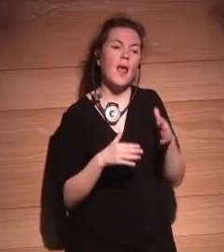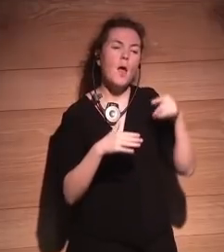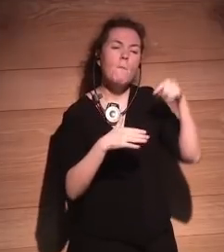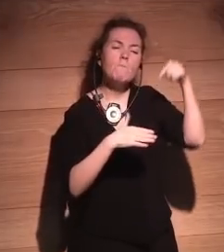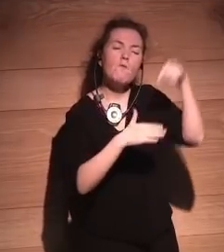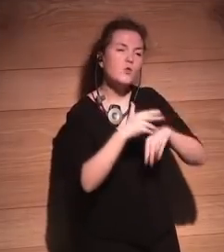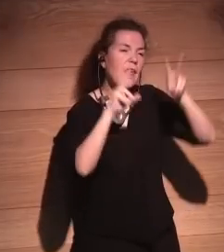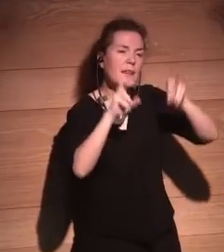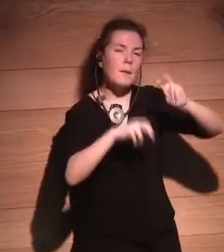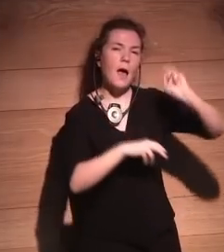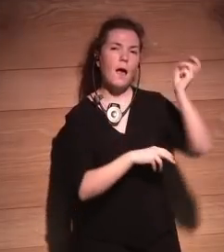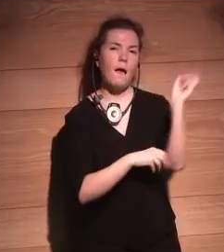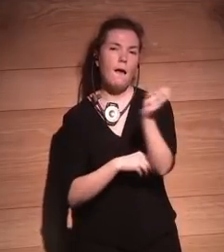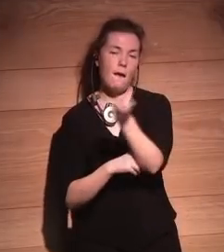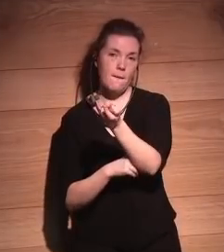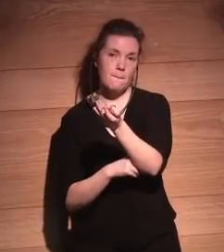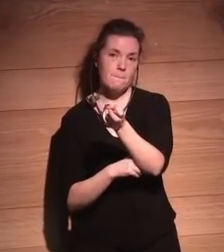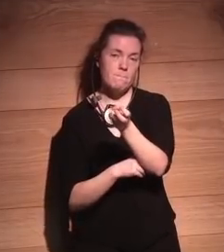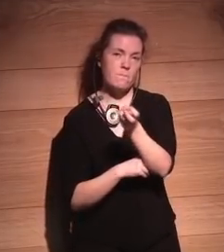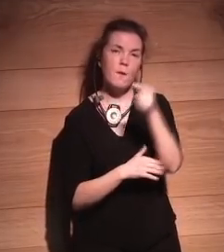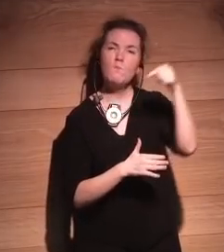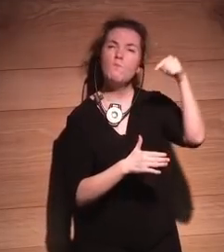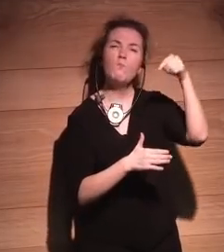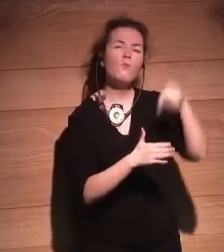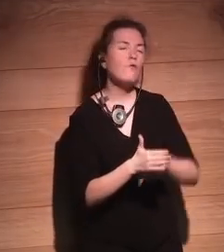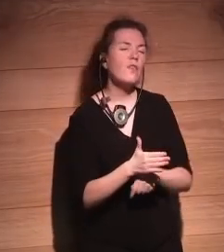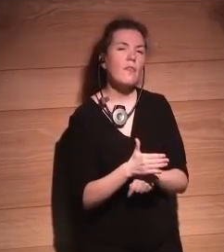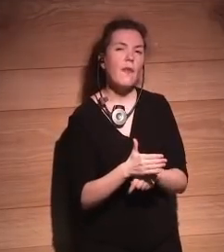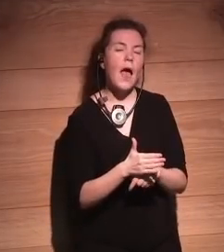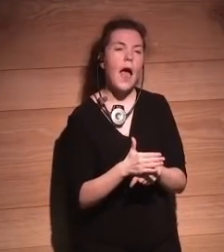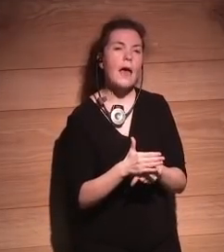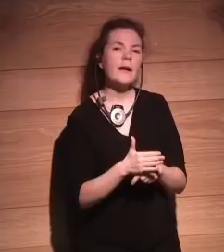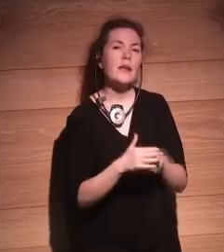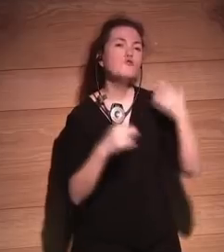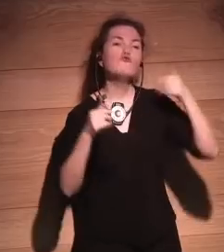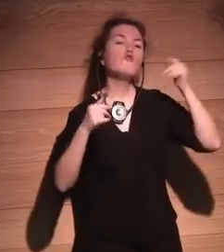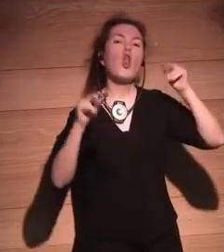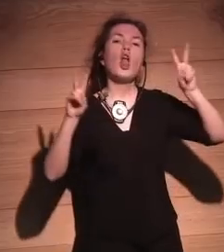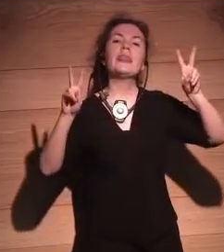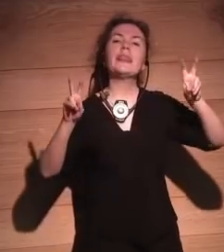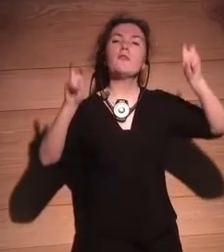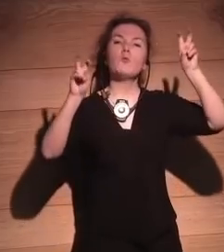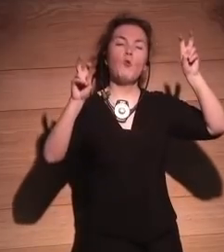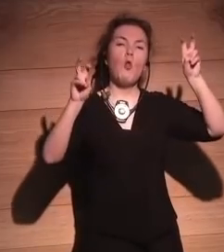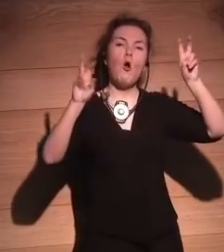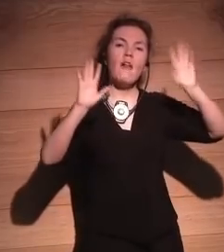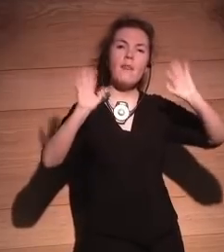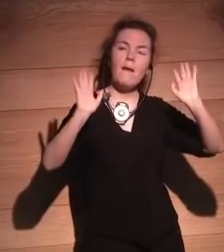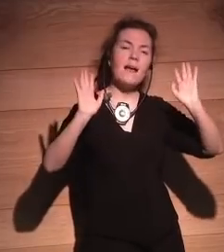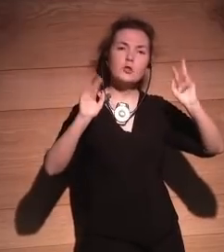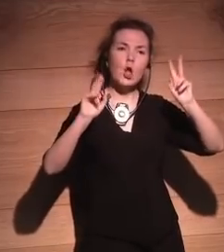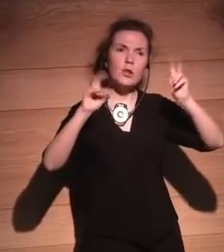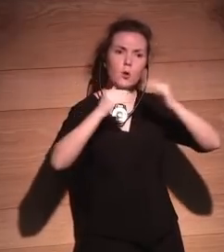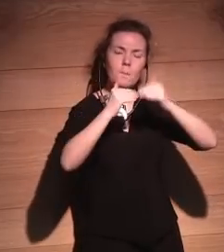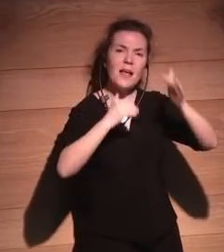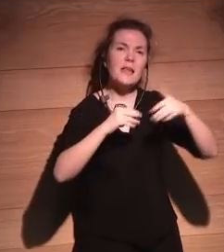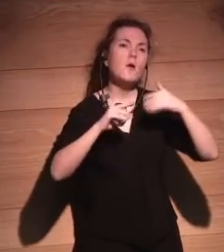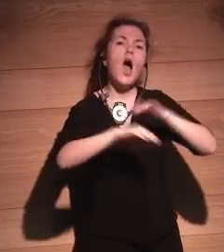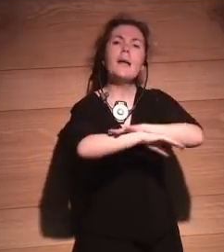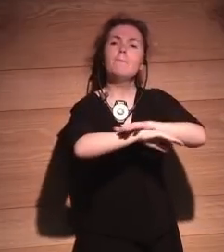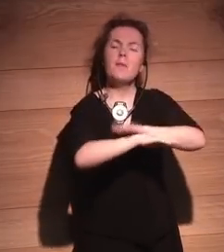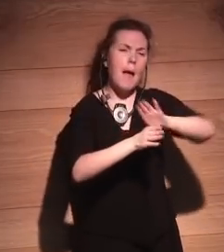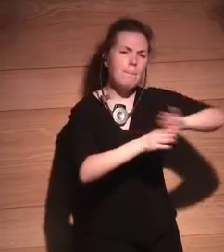profundizar en distintos temas y profundizar, más allá de un titular, más allá de los gobiernos,